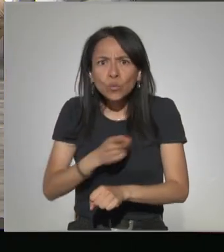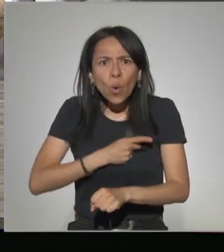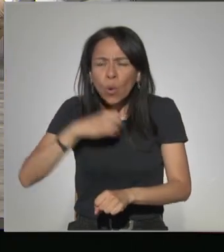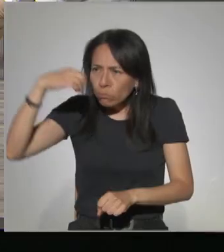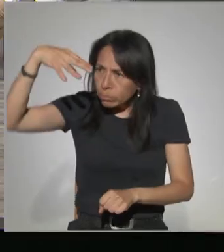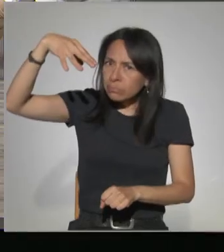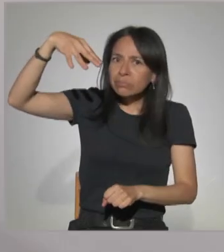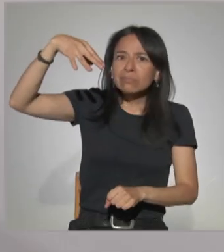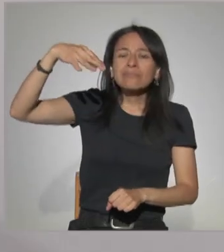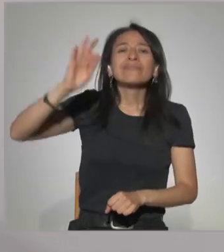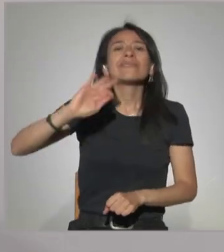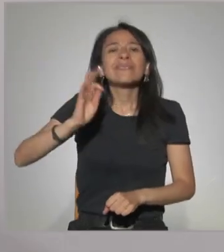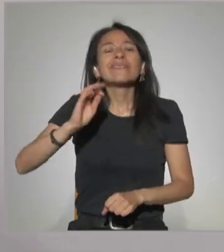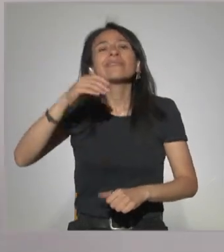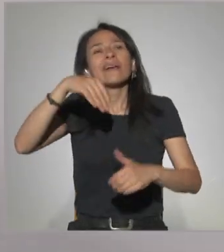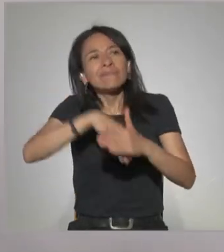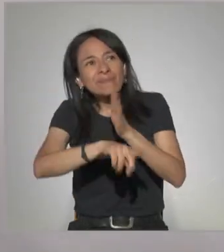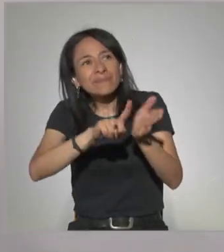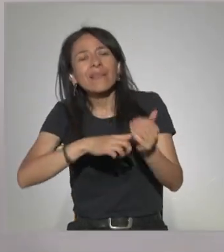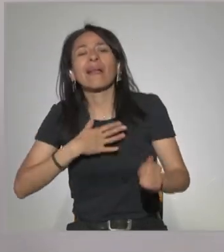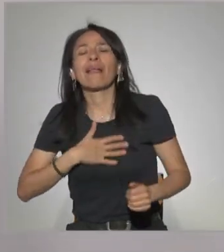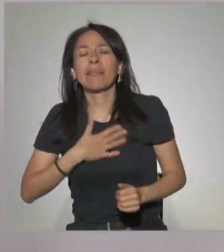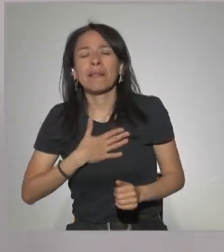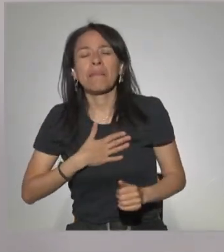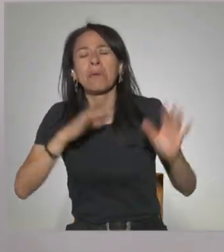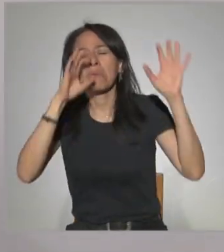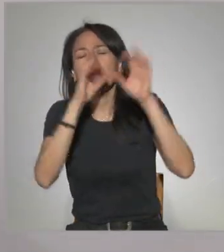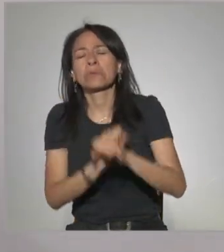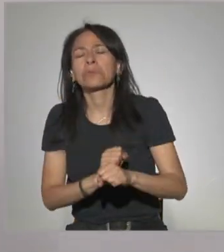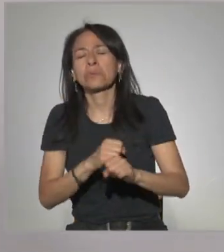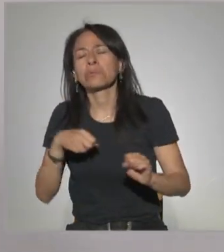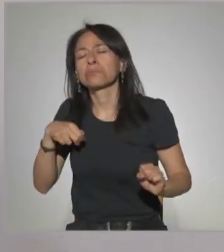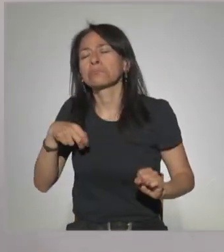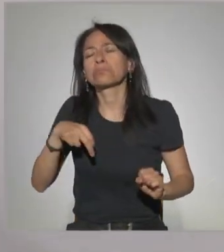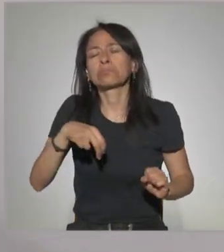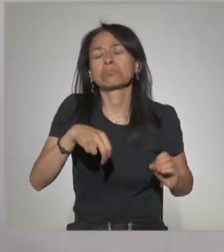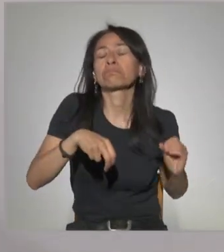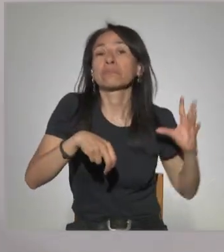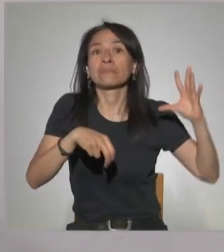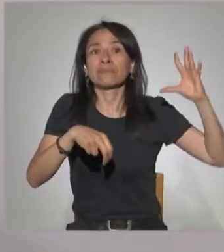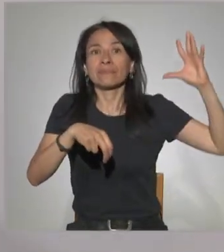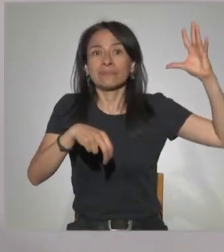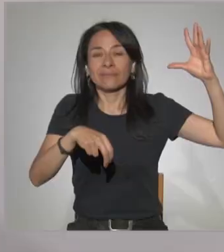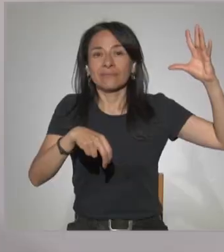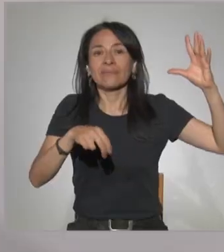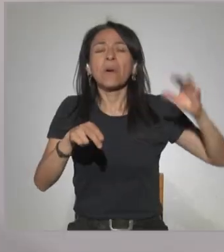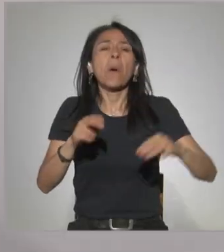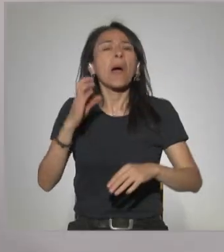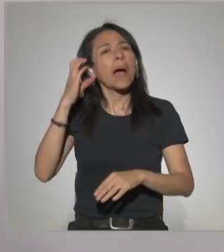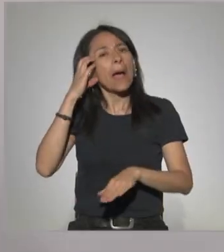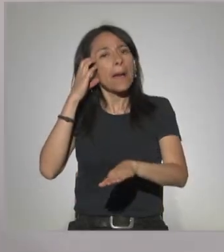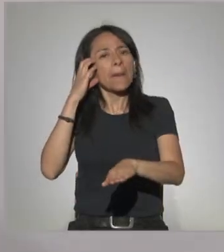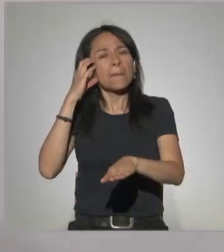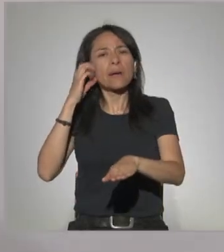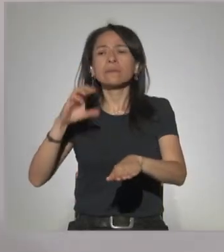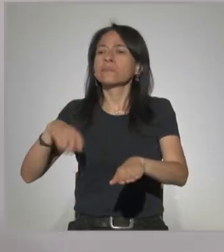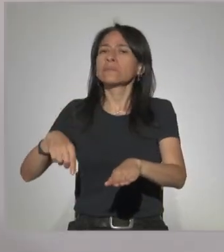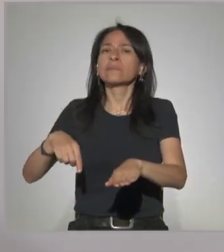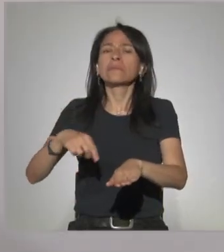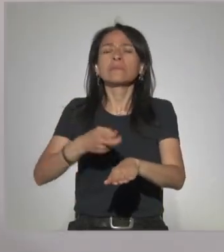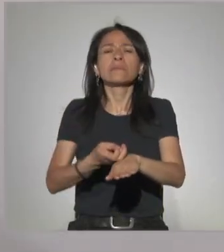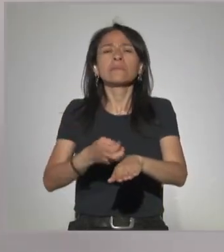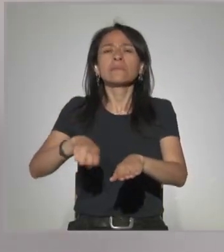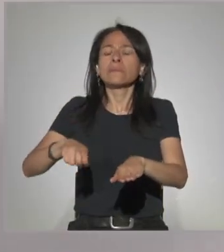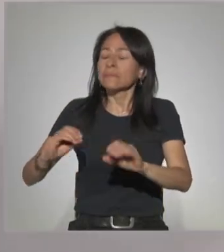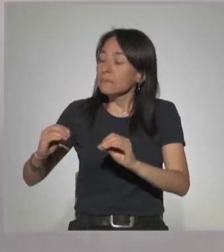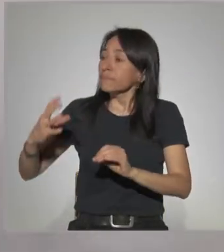ir al baño, hay una en el baño, al lado de mi cama, y eso estoy ayudando a mi cuerpo